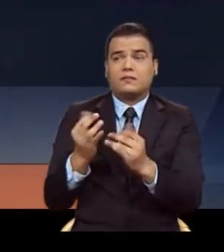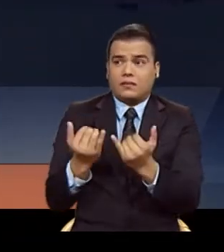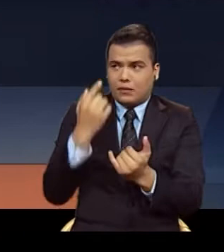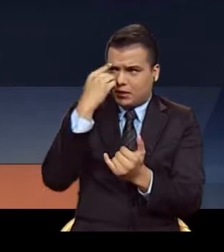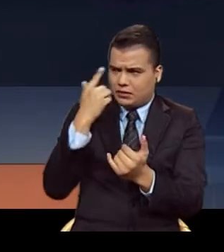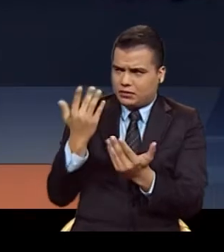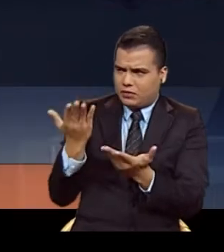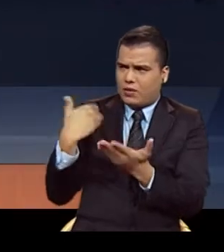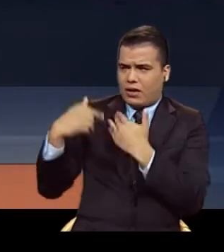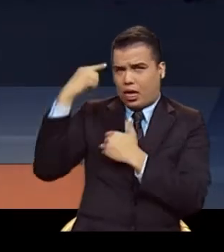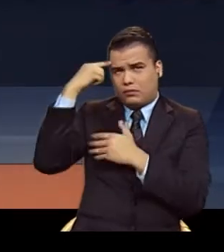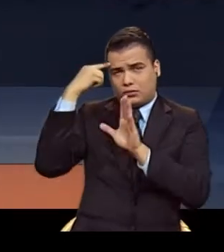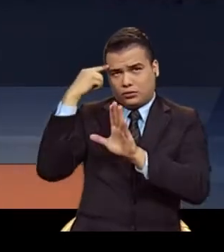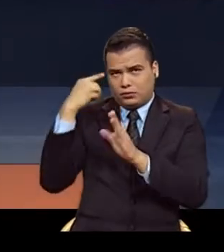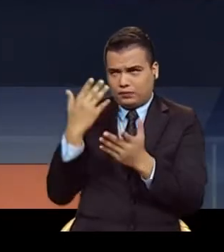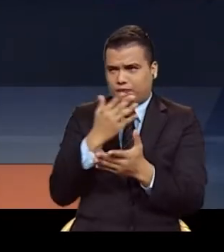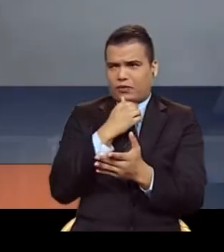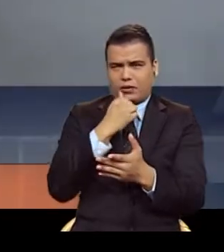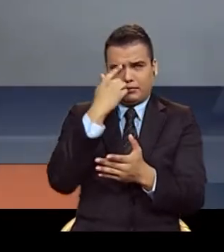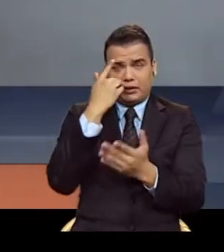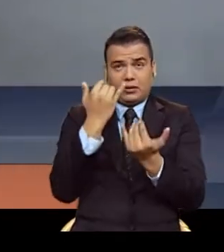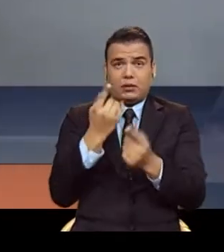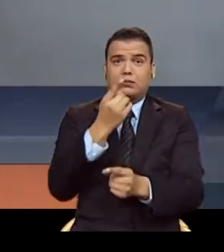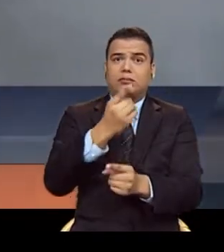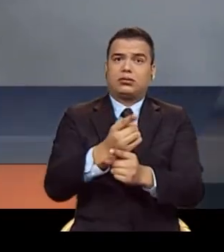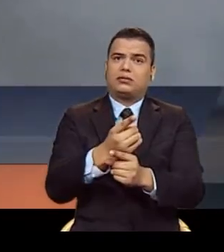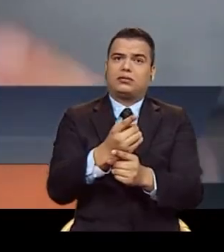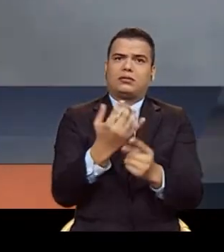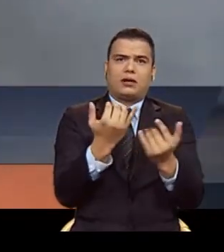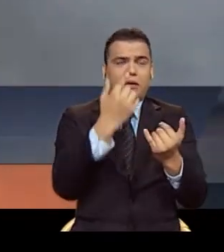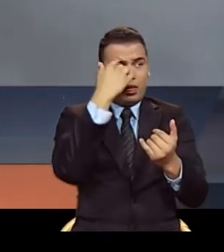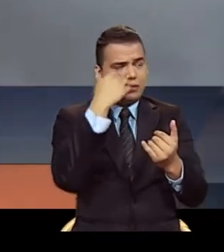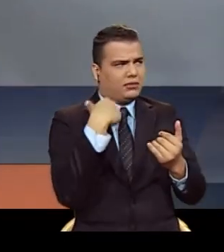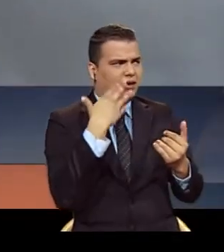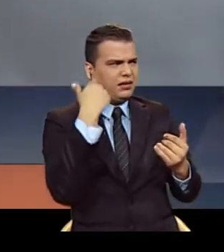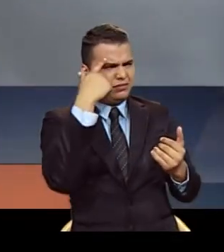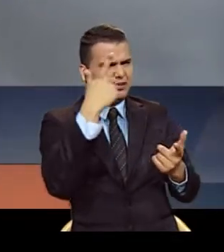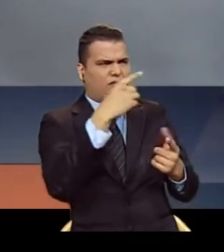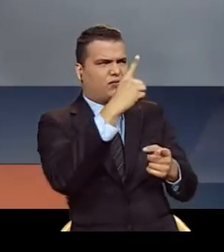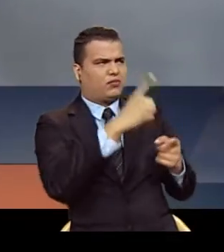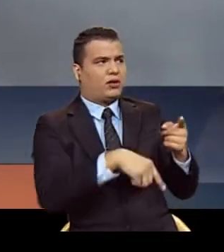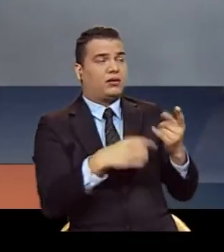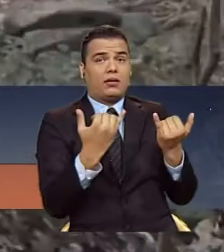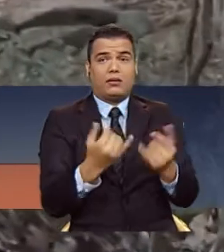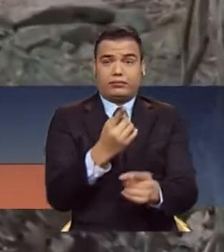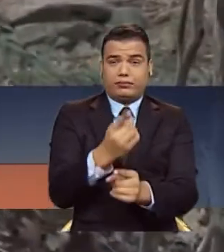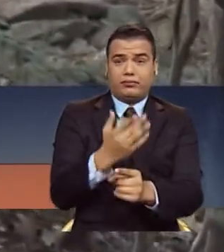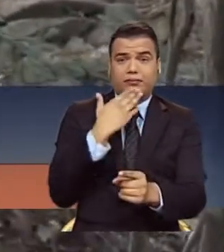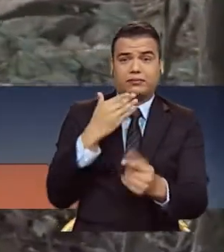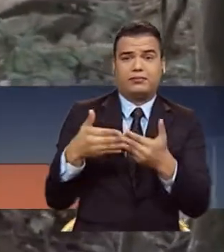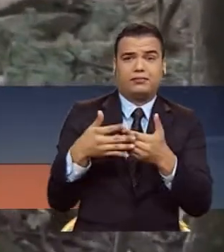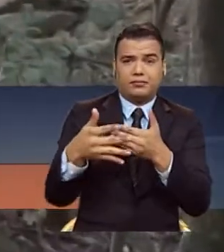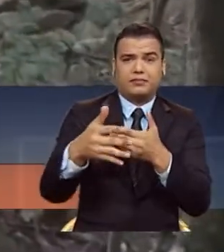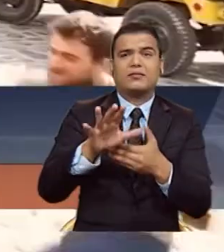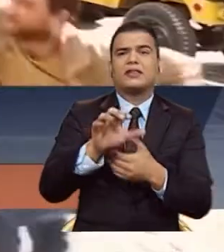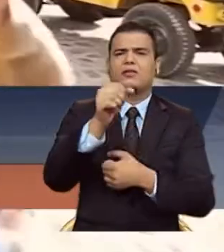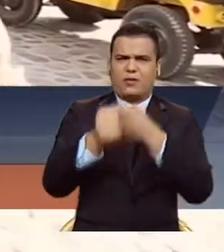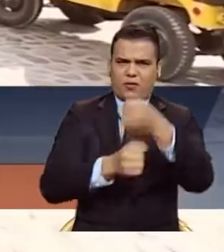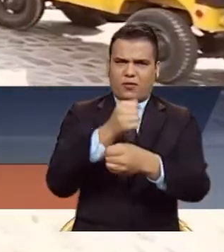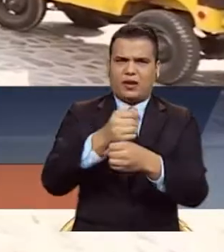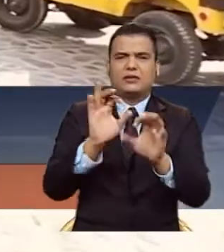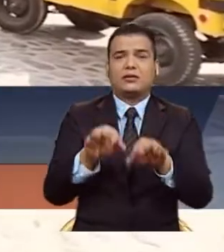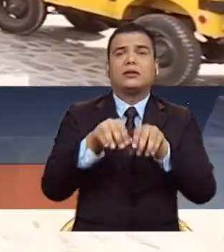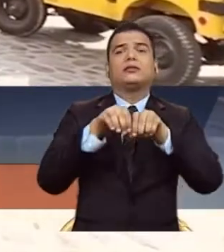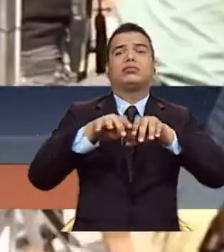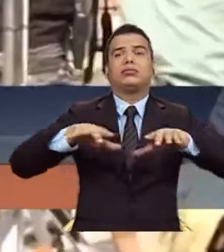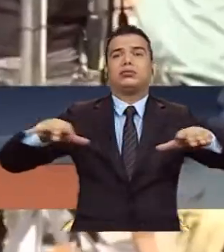impensable. Era impensable hace 5 años, y espero que lo que hoy es impensable sea posible dentro de otros 5 años. La expansión generada por esta